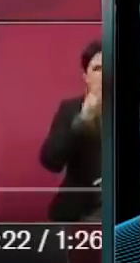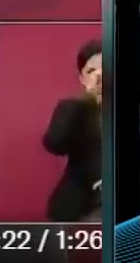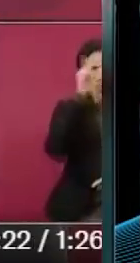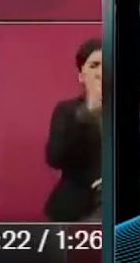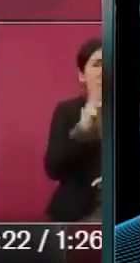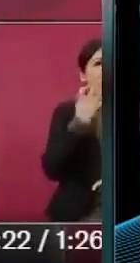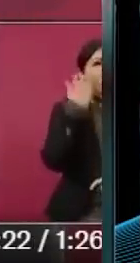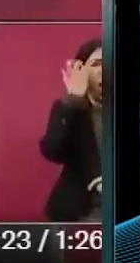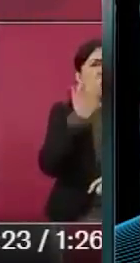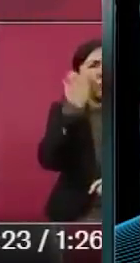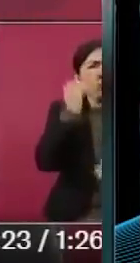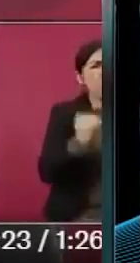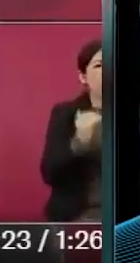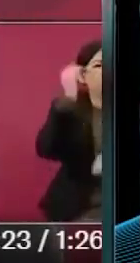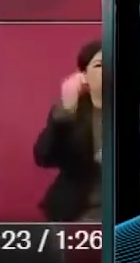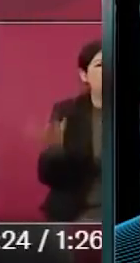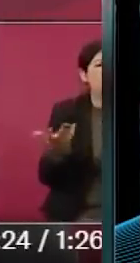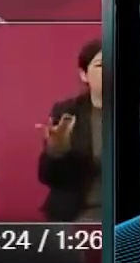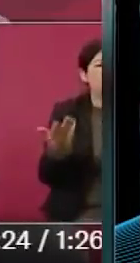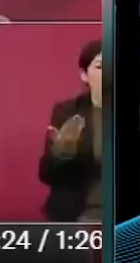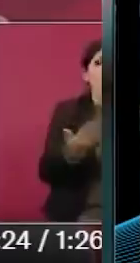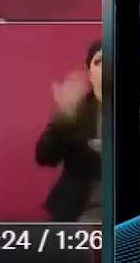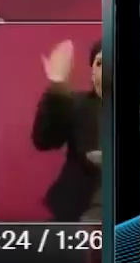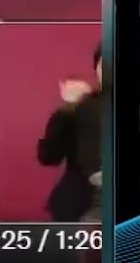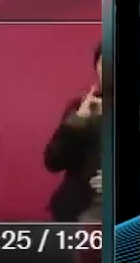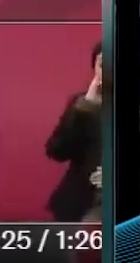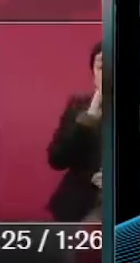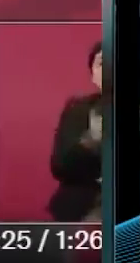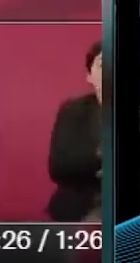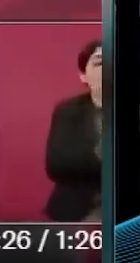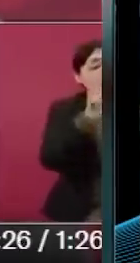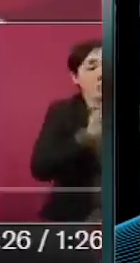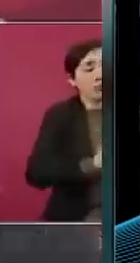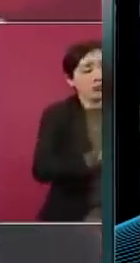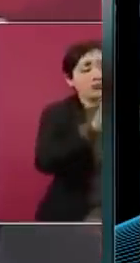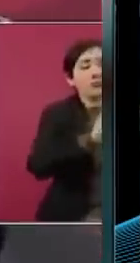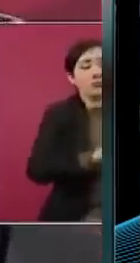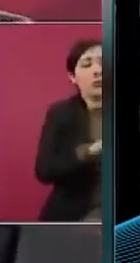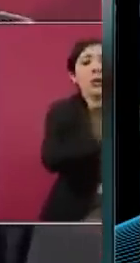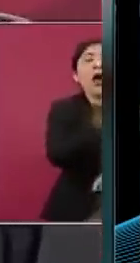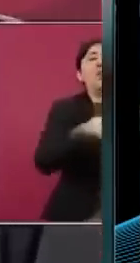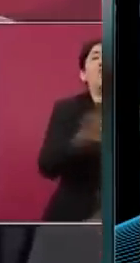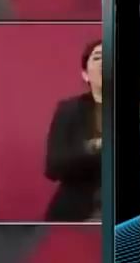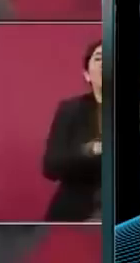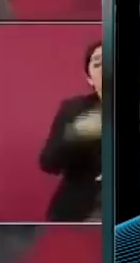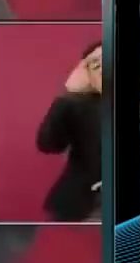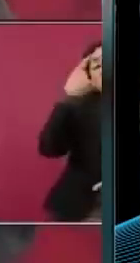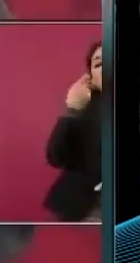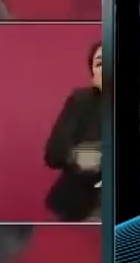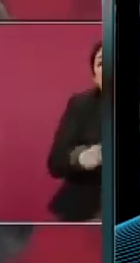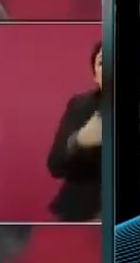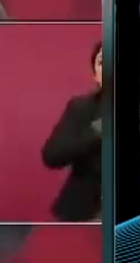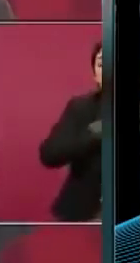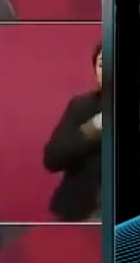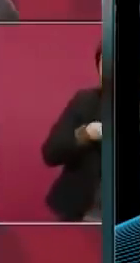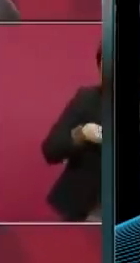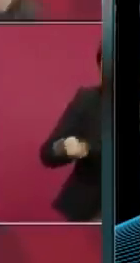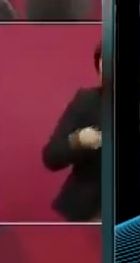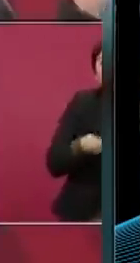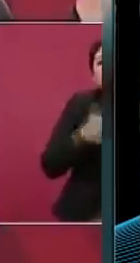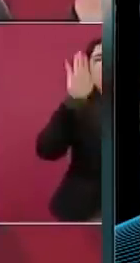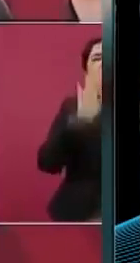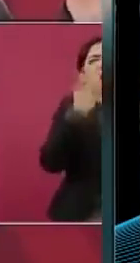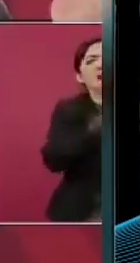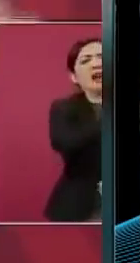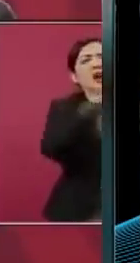abusos que se los permitieron antes porque ellos mandaban, eran como